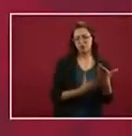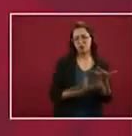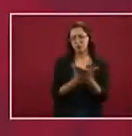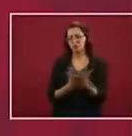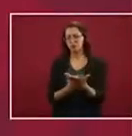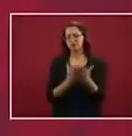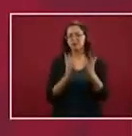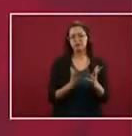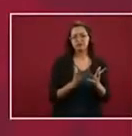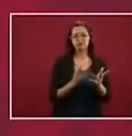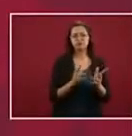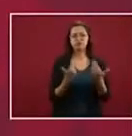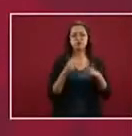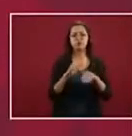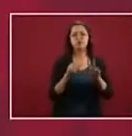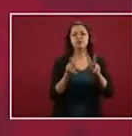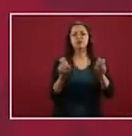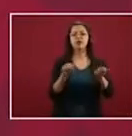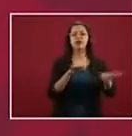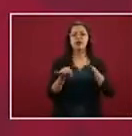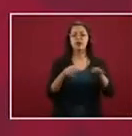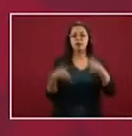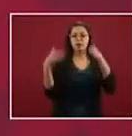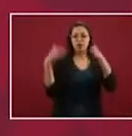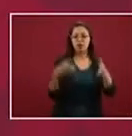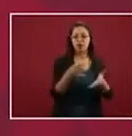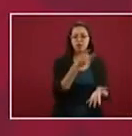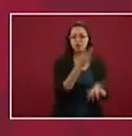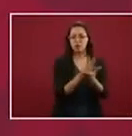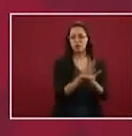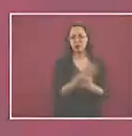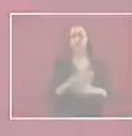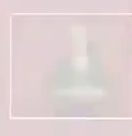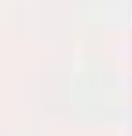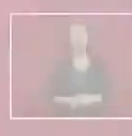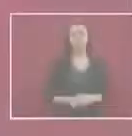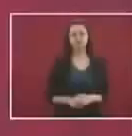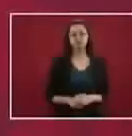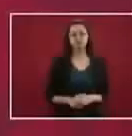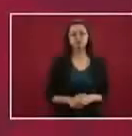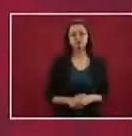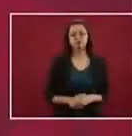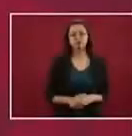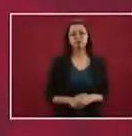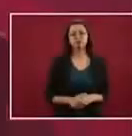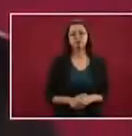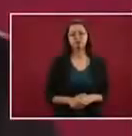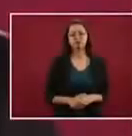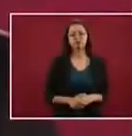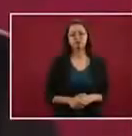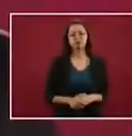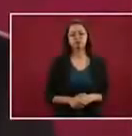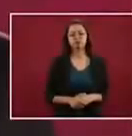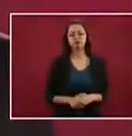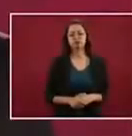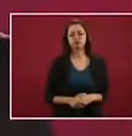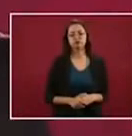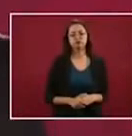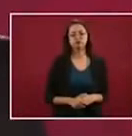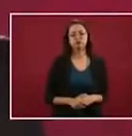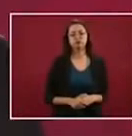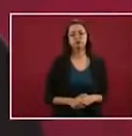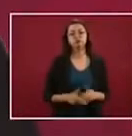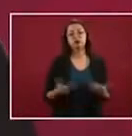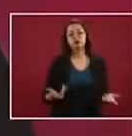el presidente Andrés Manuel López Obrador. Ya es casi una guerra donde los empresarios están muy enojados con el mandatario